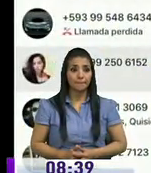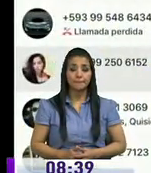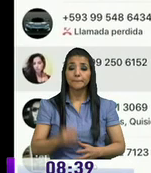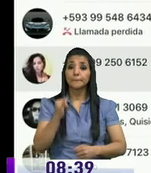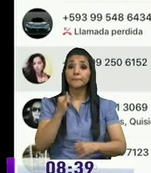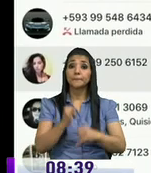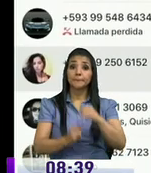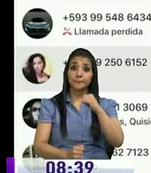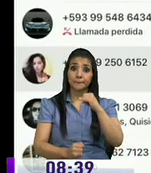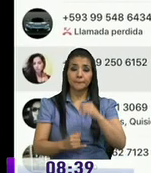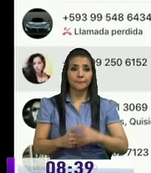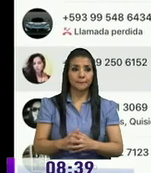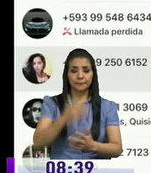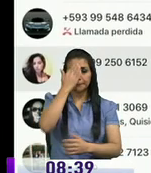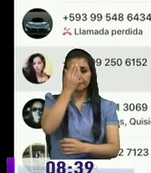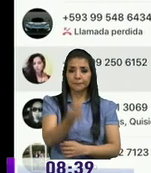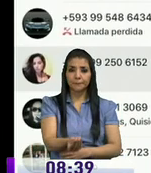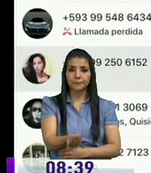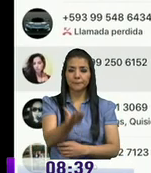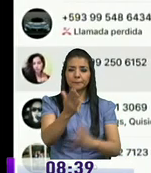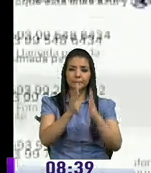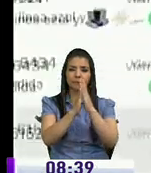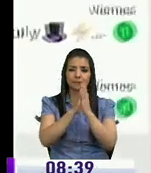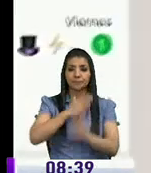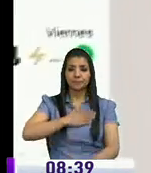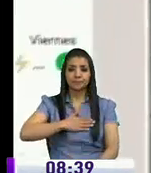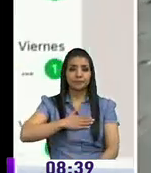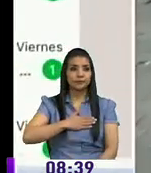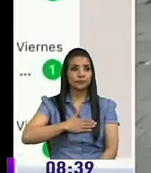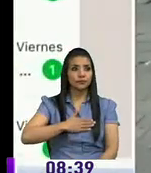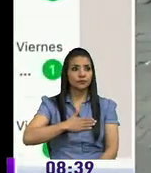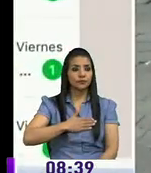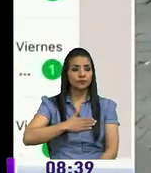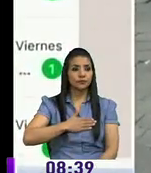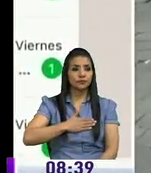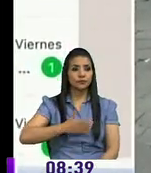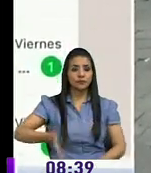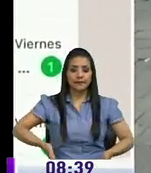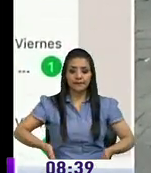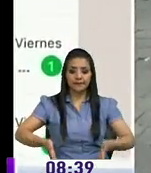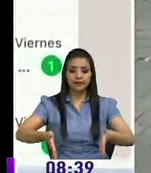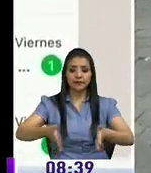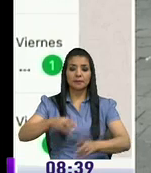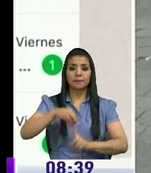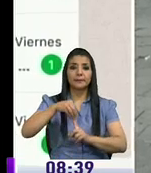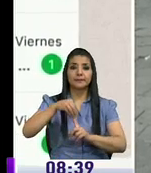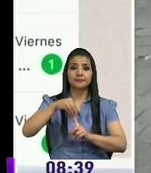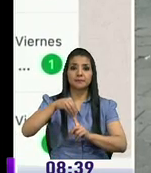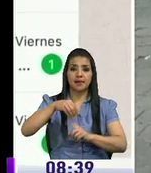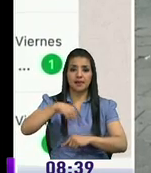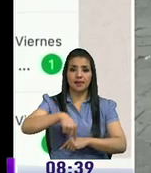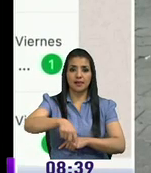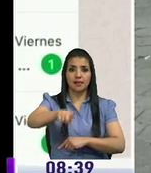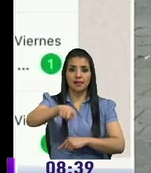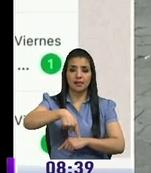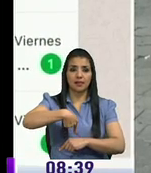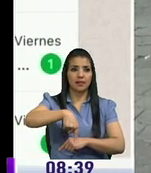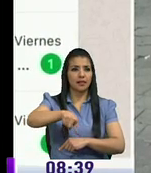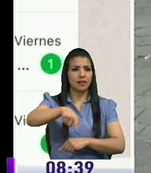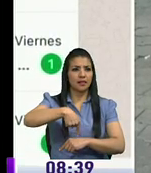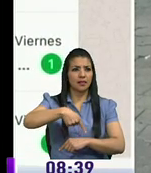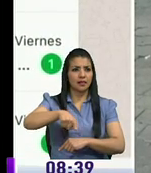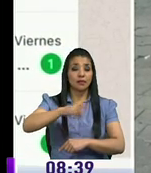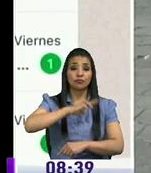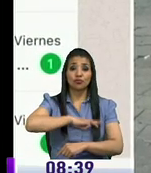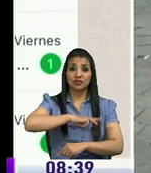finalmente, Mahania, buenos días, por favor. Hacerles conocer el estado de nuestra calle principal, puesto que esto es un trabajo que hizo